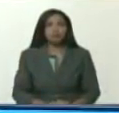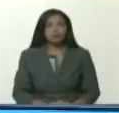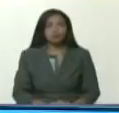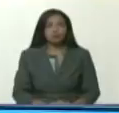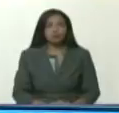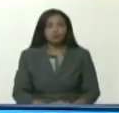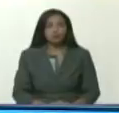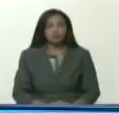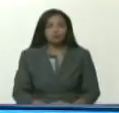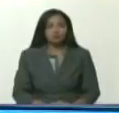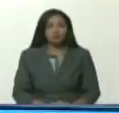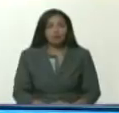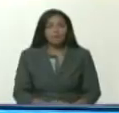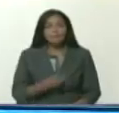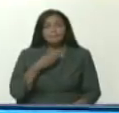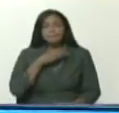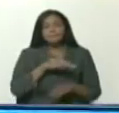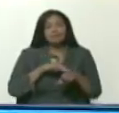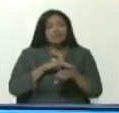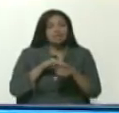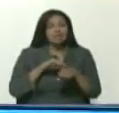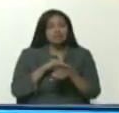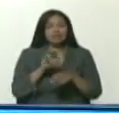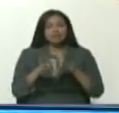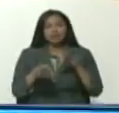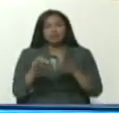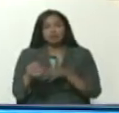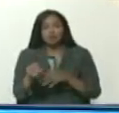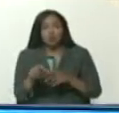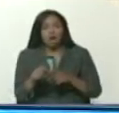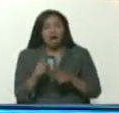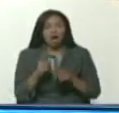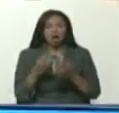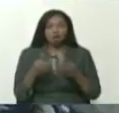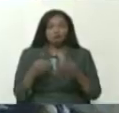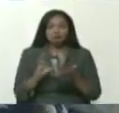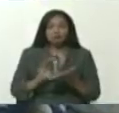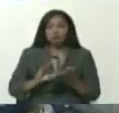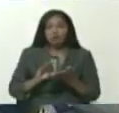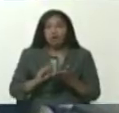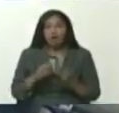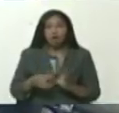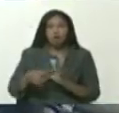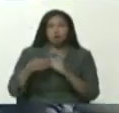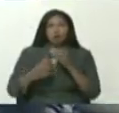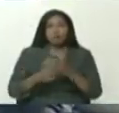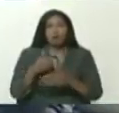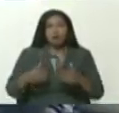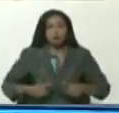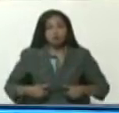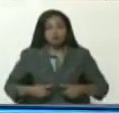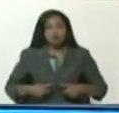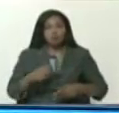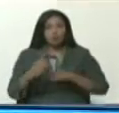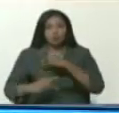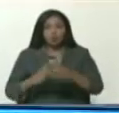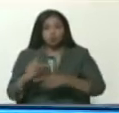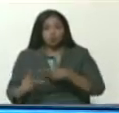ministra Gabriela de Agricultura Urbana. Hay que unir esfuerzos